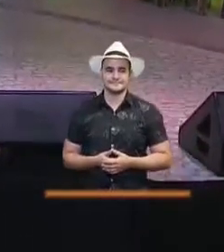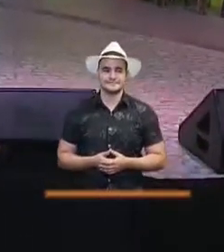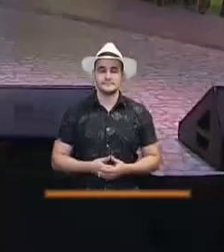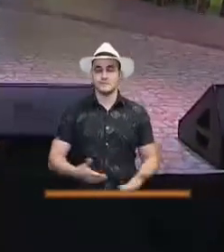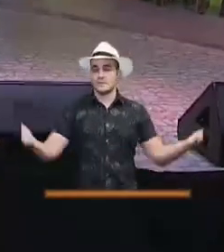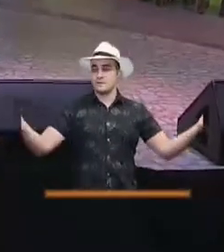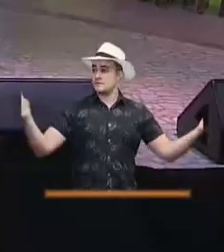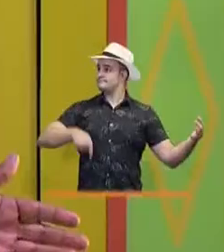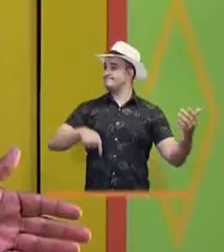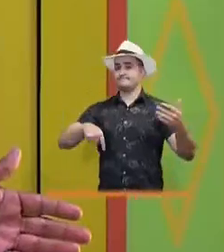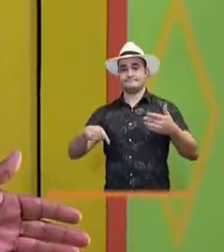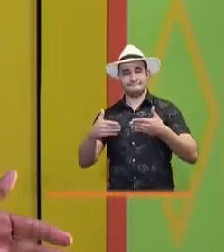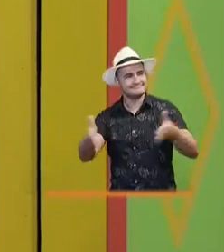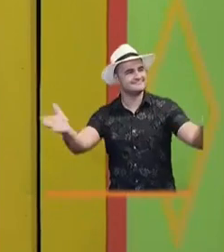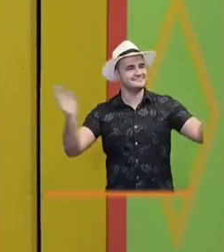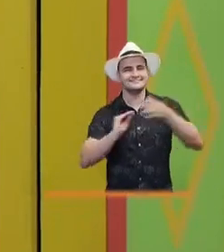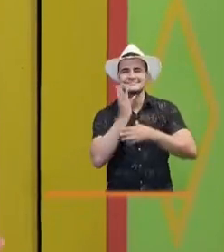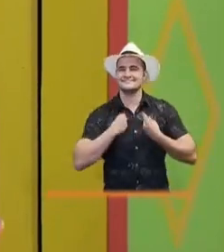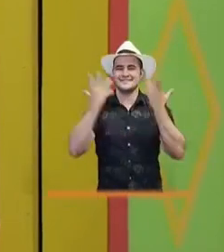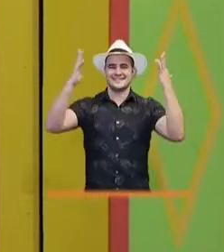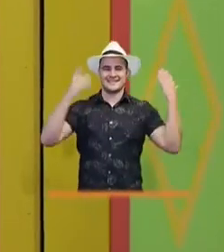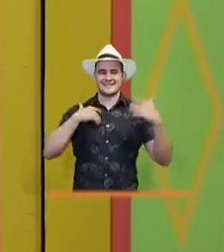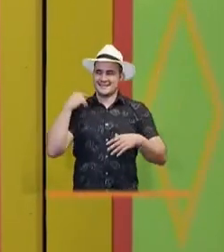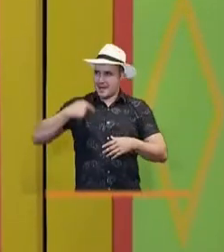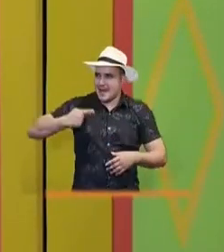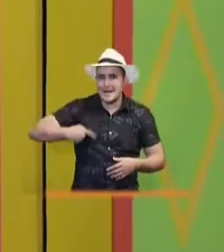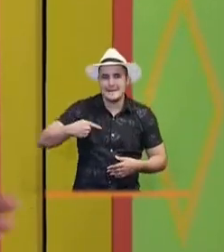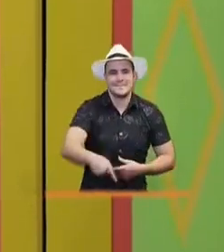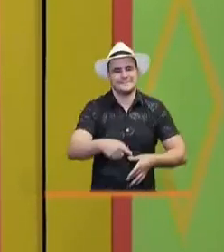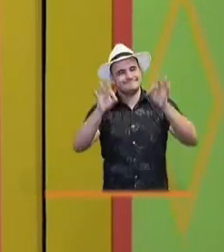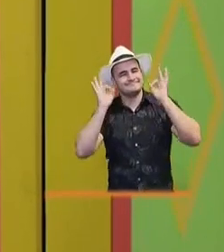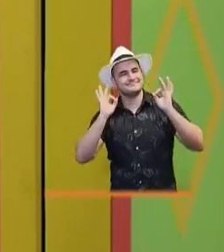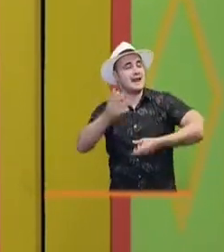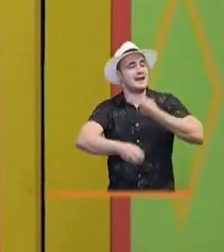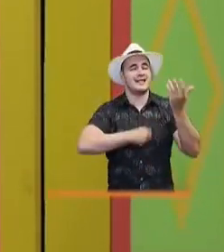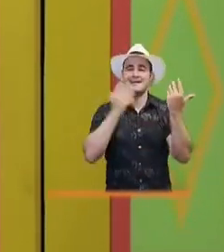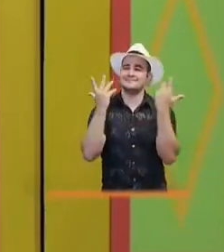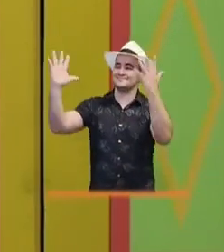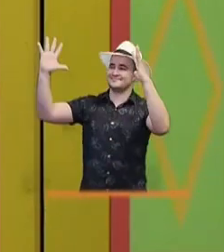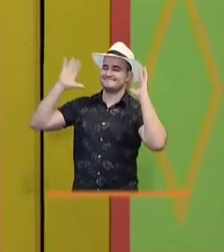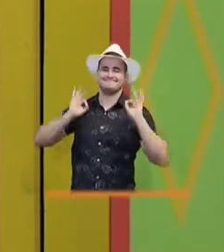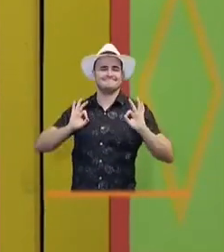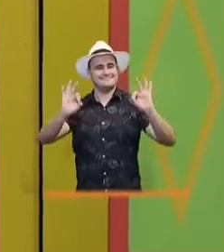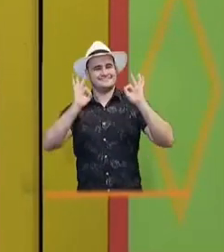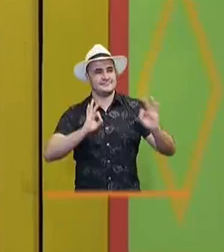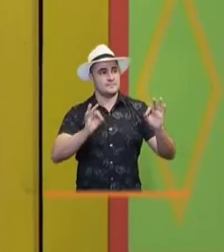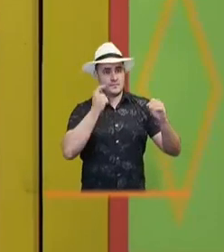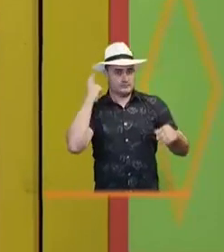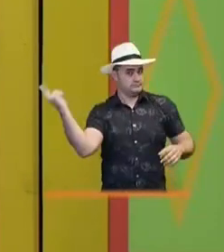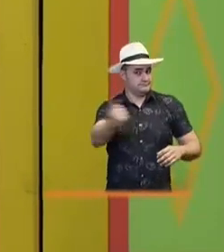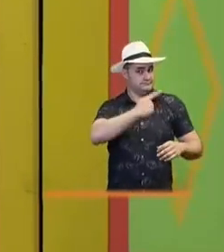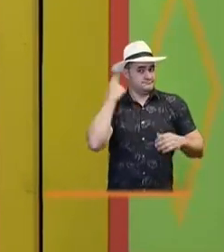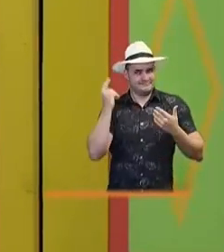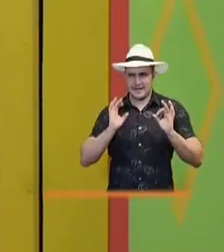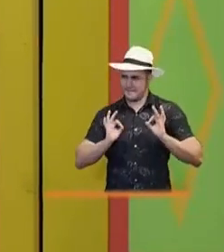Es otra noche de feria, de verso y de festival, lo que pide y se